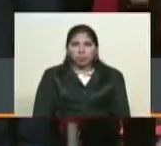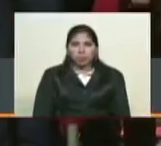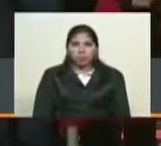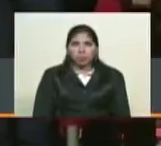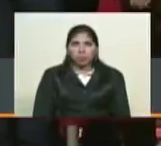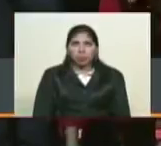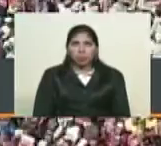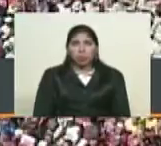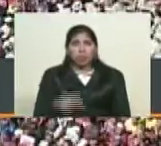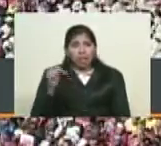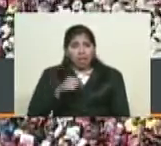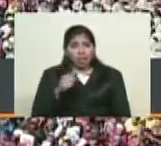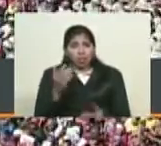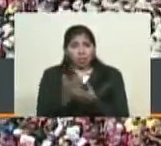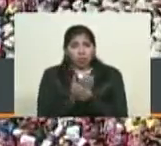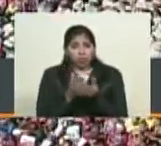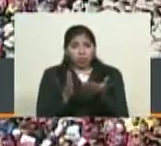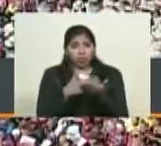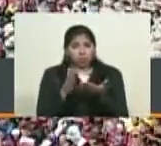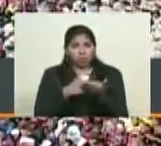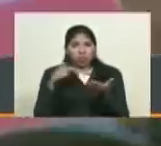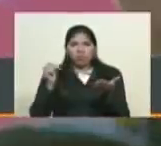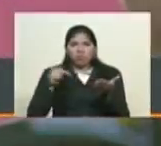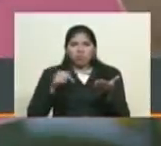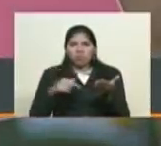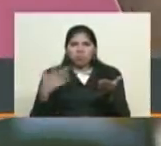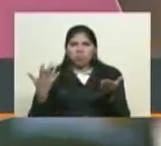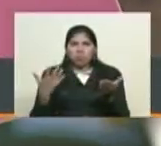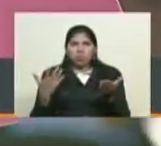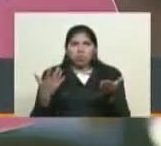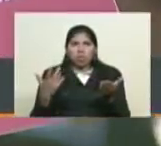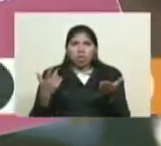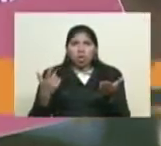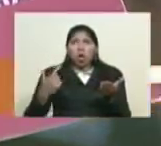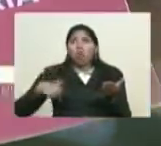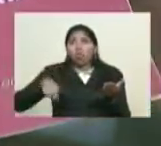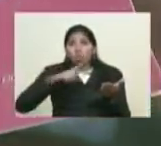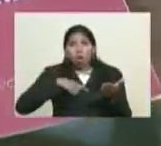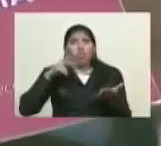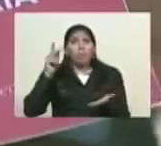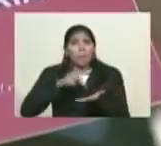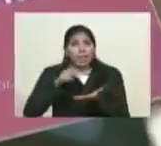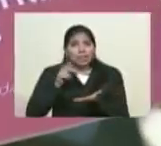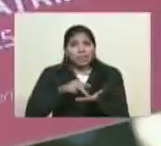Este plan de la patria se hizo en consulta con el pueblo.